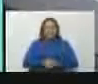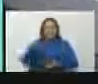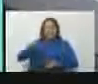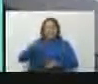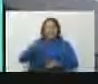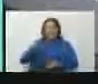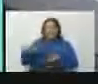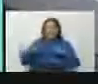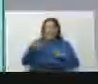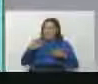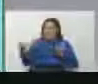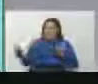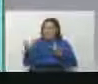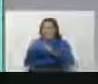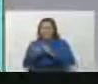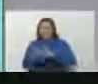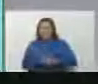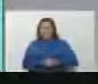te llegó.